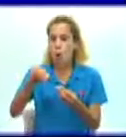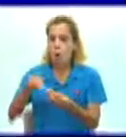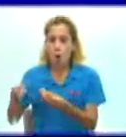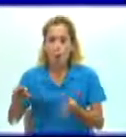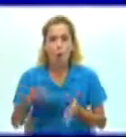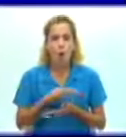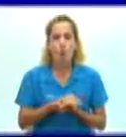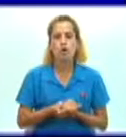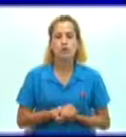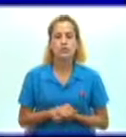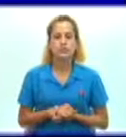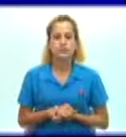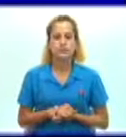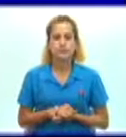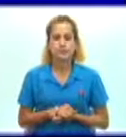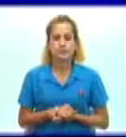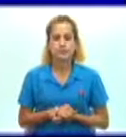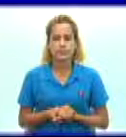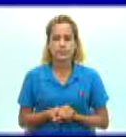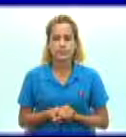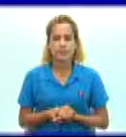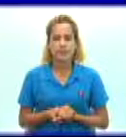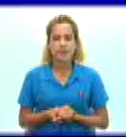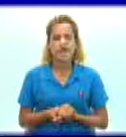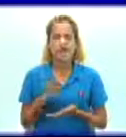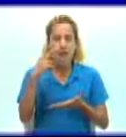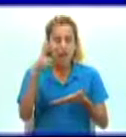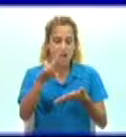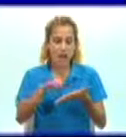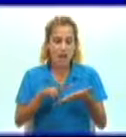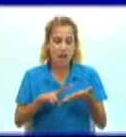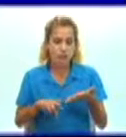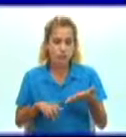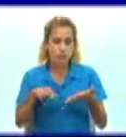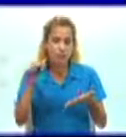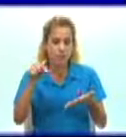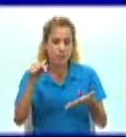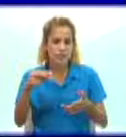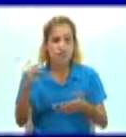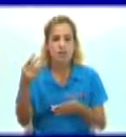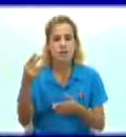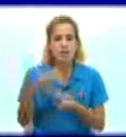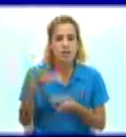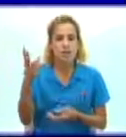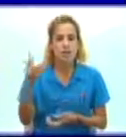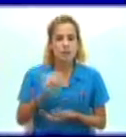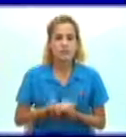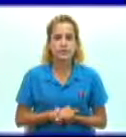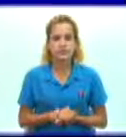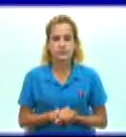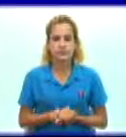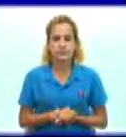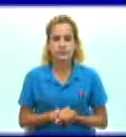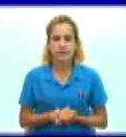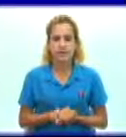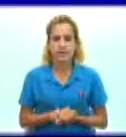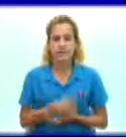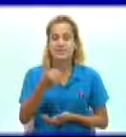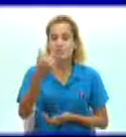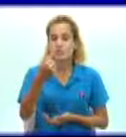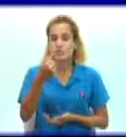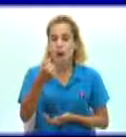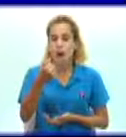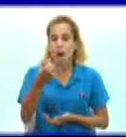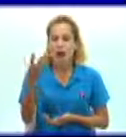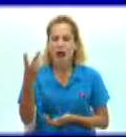nuestro sistema de numeración, así como la lectura de este tipo de número que son las expresiones decimales. En el caso del inciso A, que es la cantidad